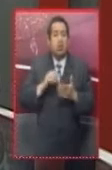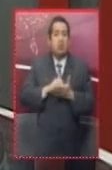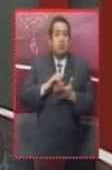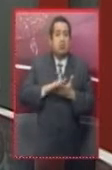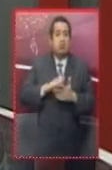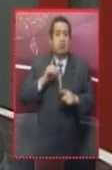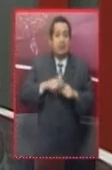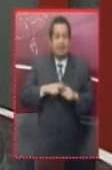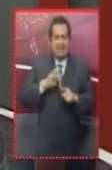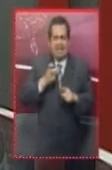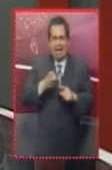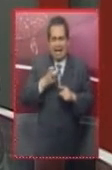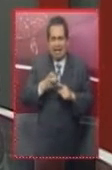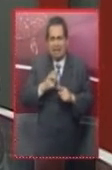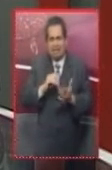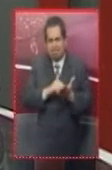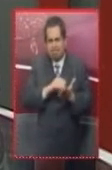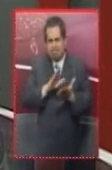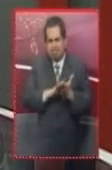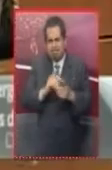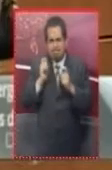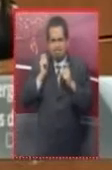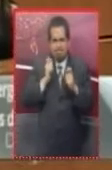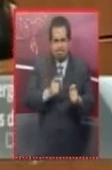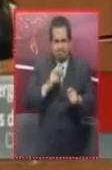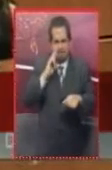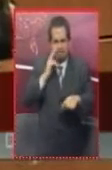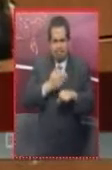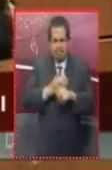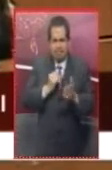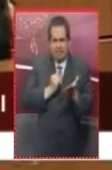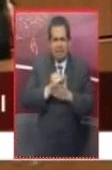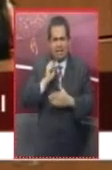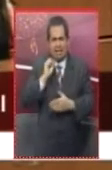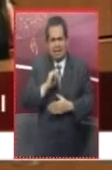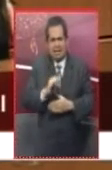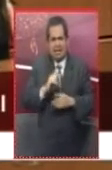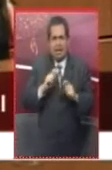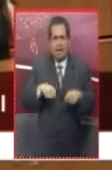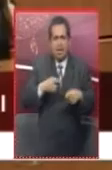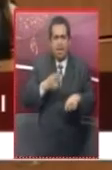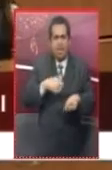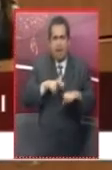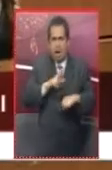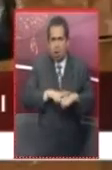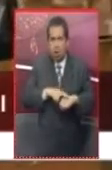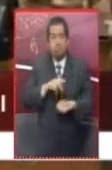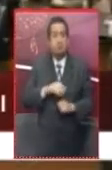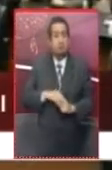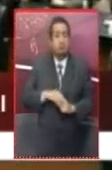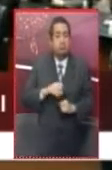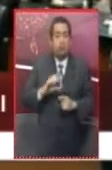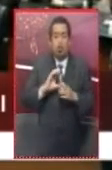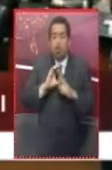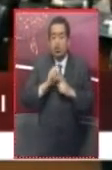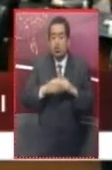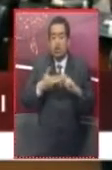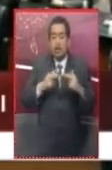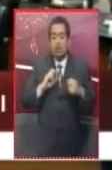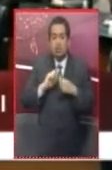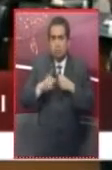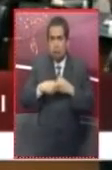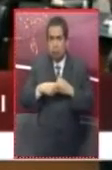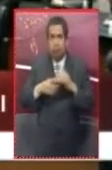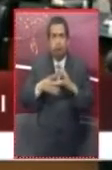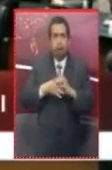fue precisamente este nombramiento del embajador de México en los Estados Unidos. A nombre de la Comisión de Relaciones Exteriores, su